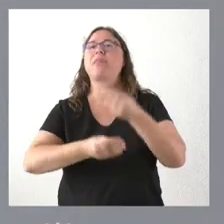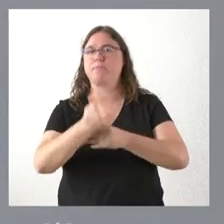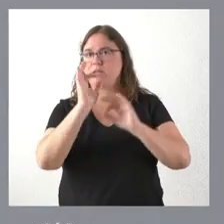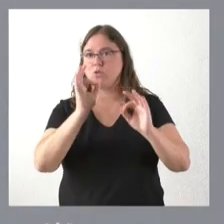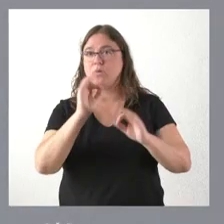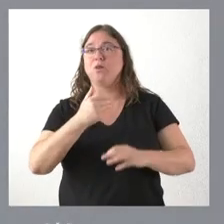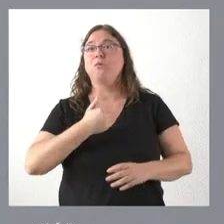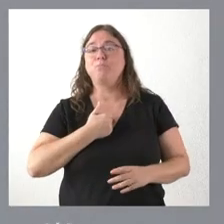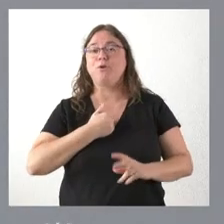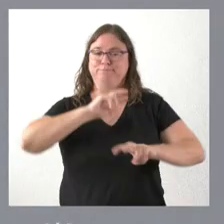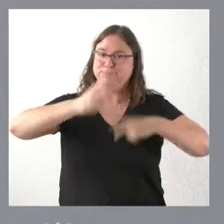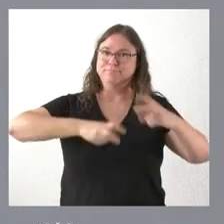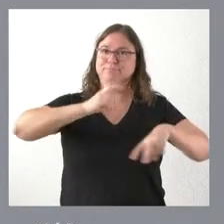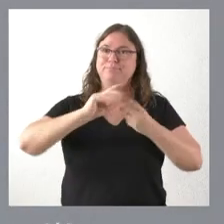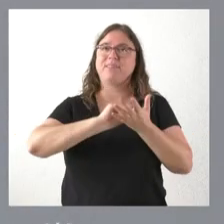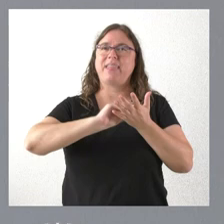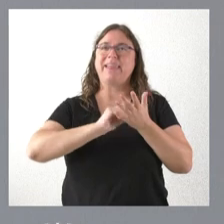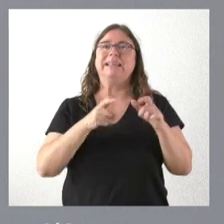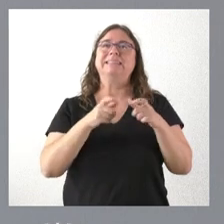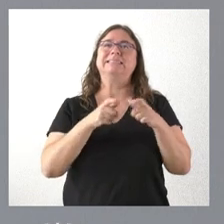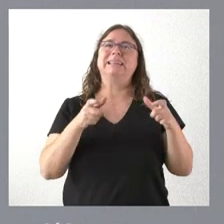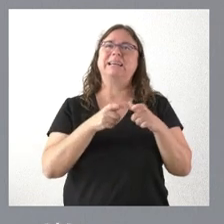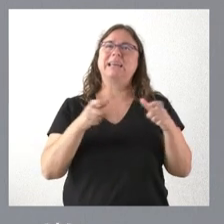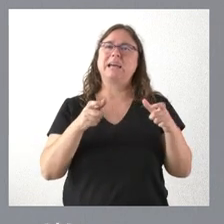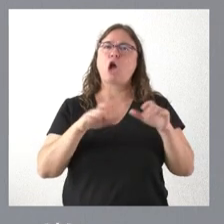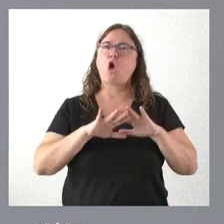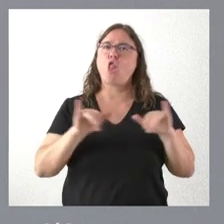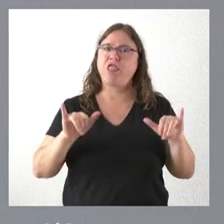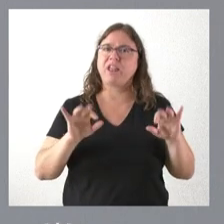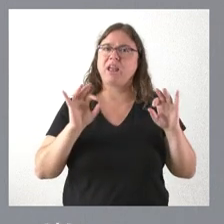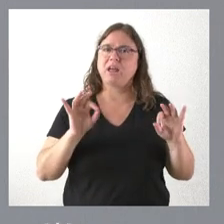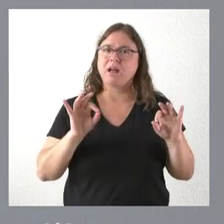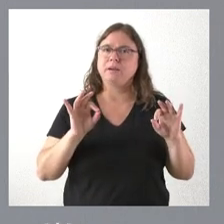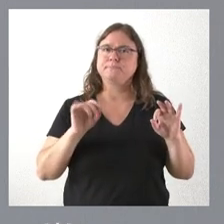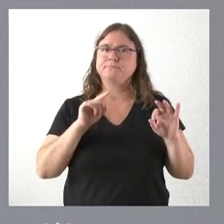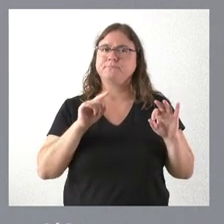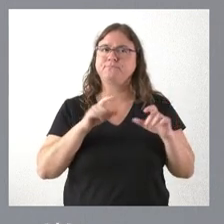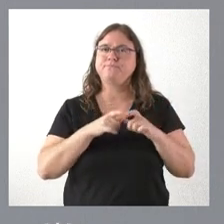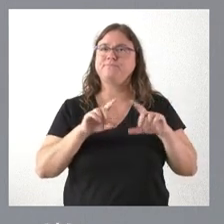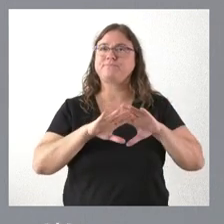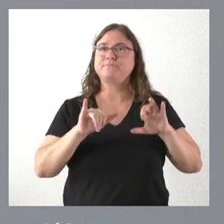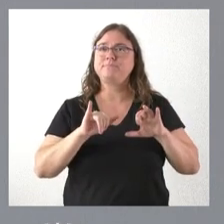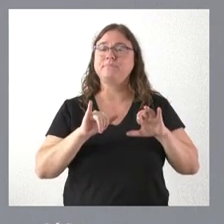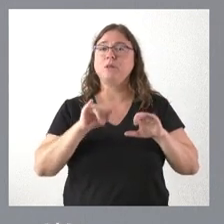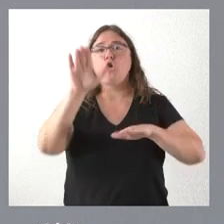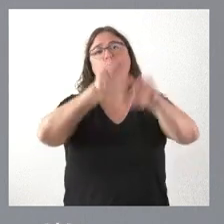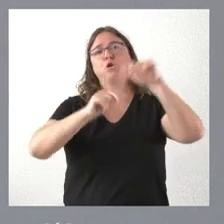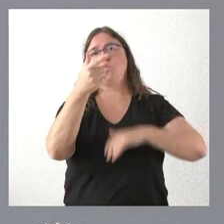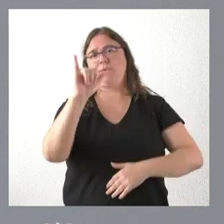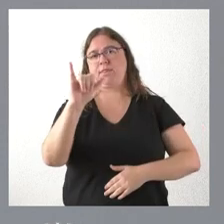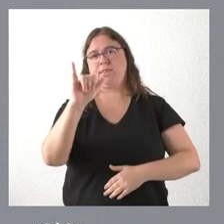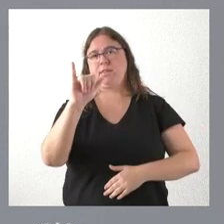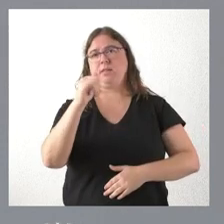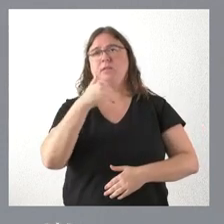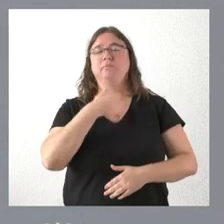seguridad actualizando el cheque concilia por su lado es una única convocatoria y se